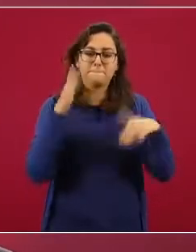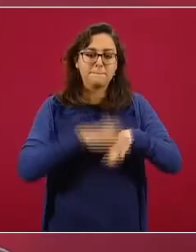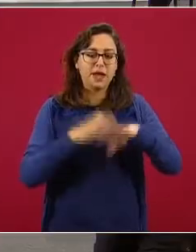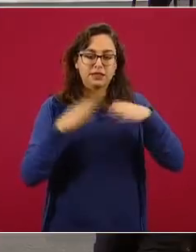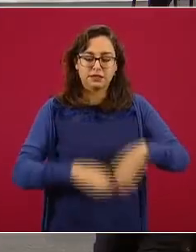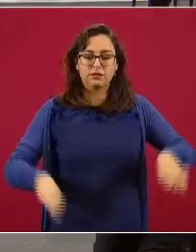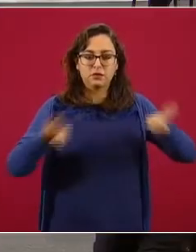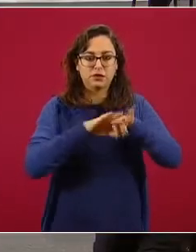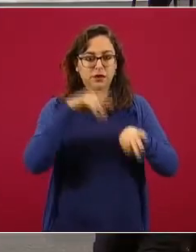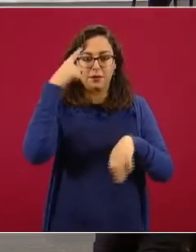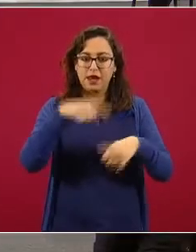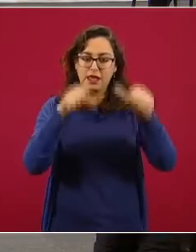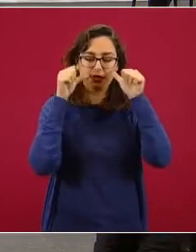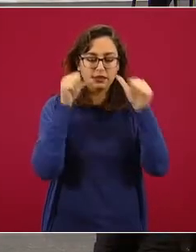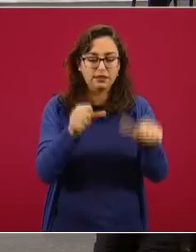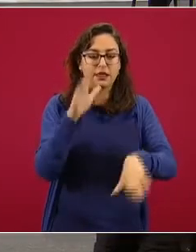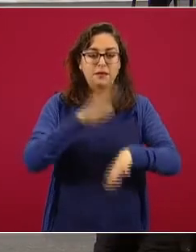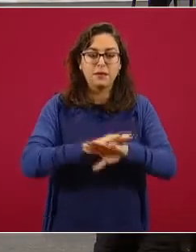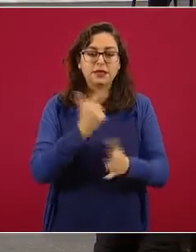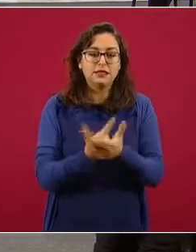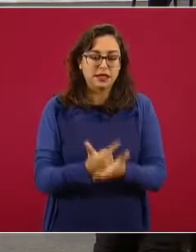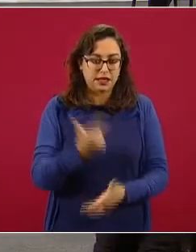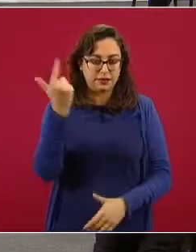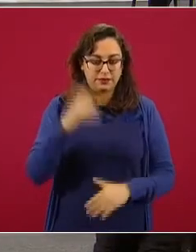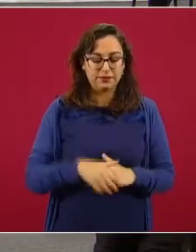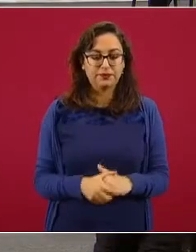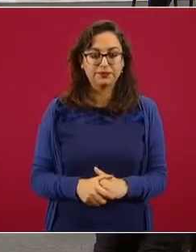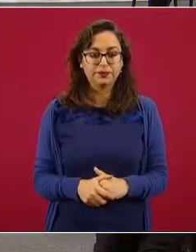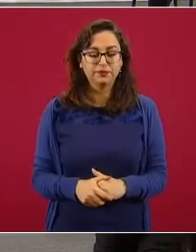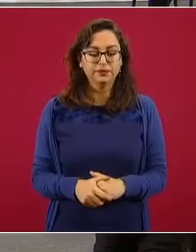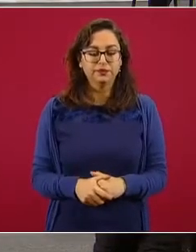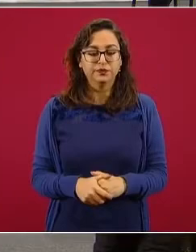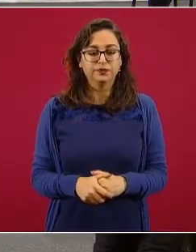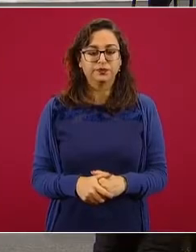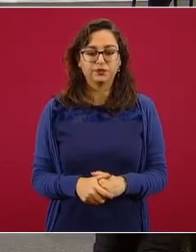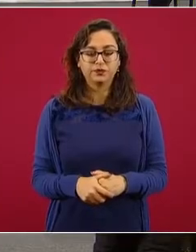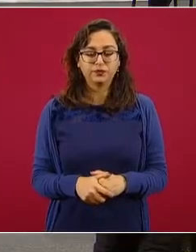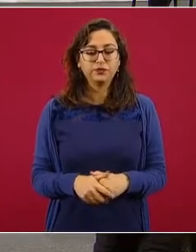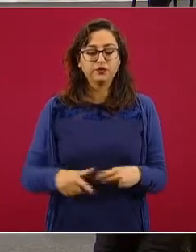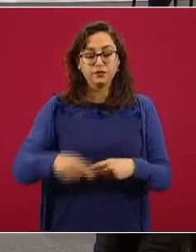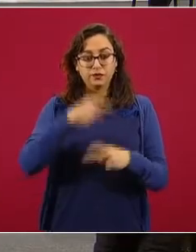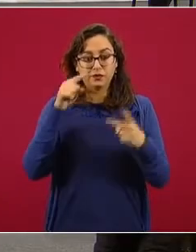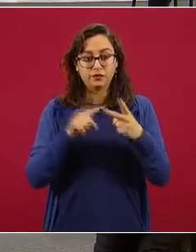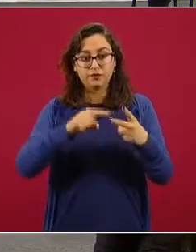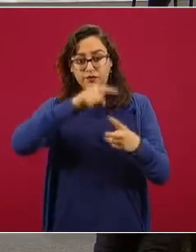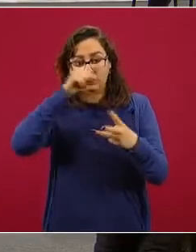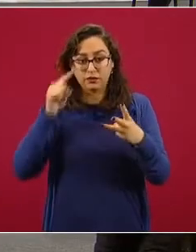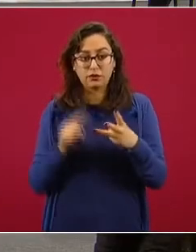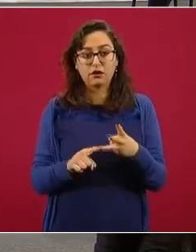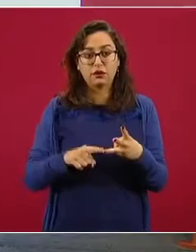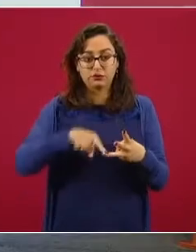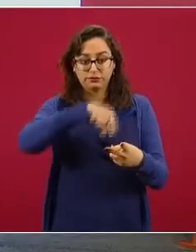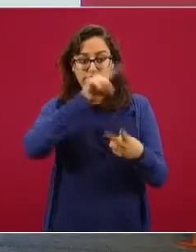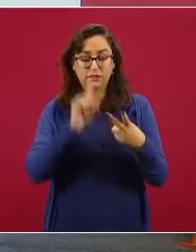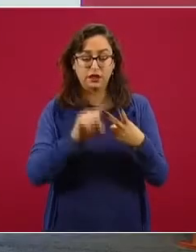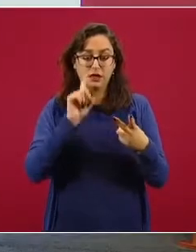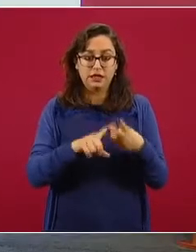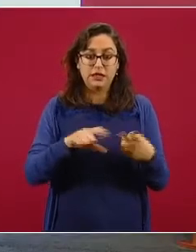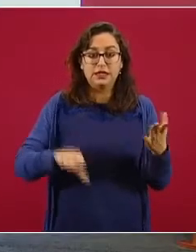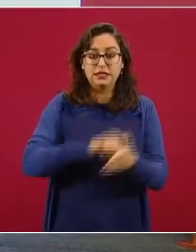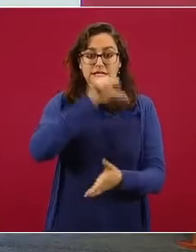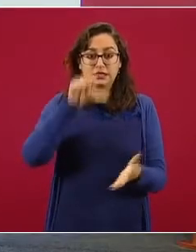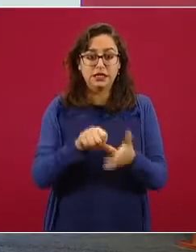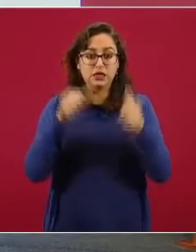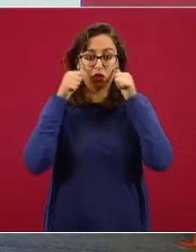atención avanzados. El resto tiene dos disposiciones. Una es centros de atención